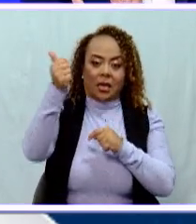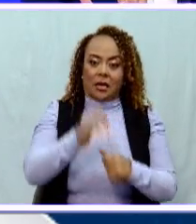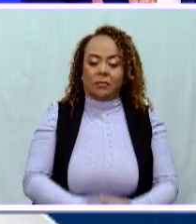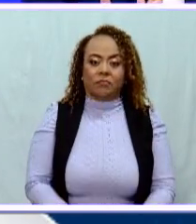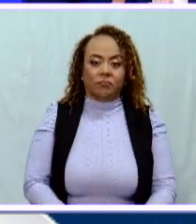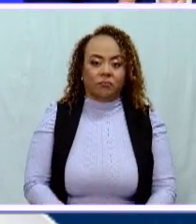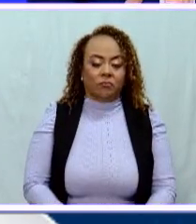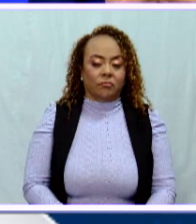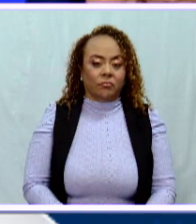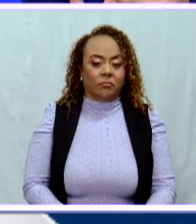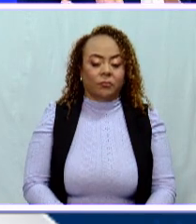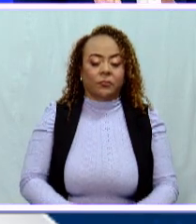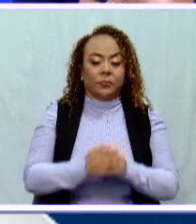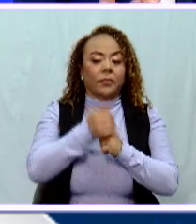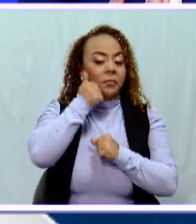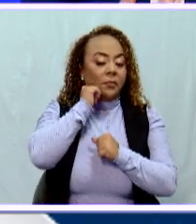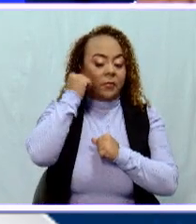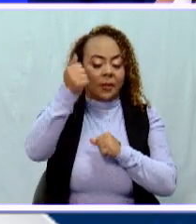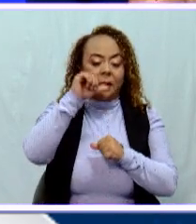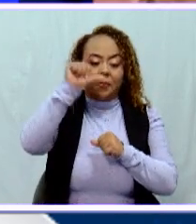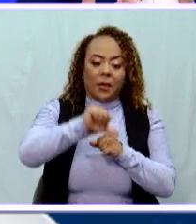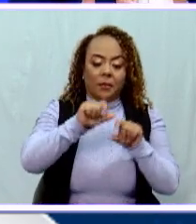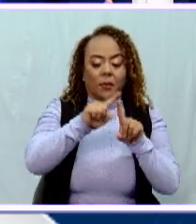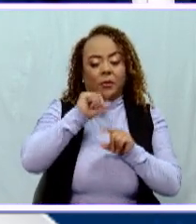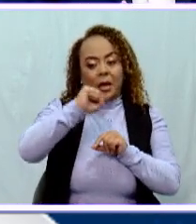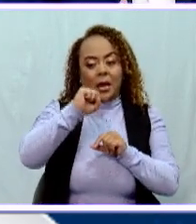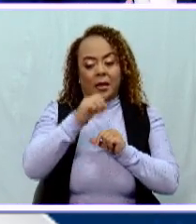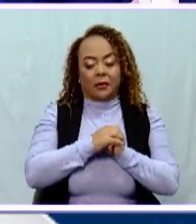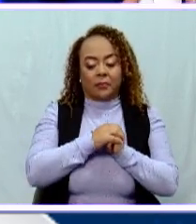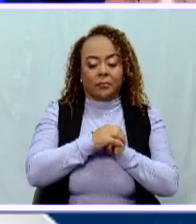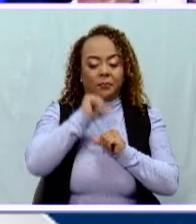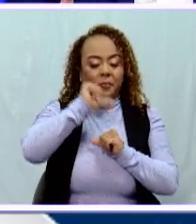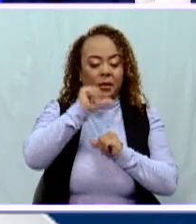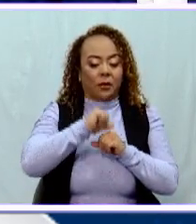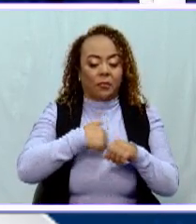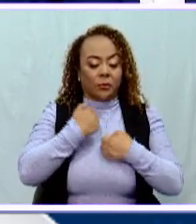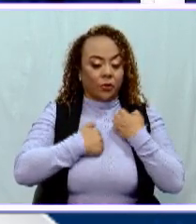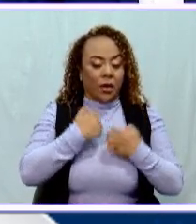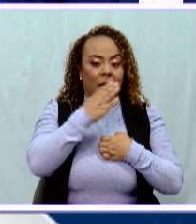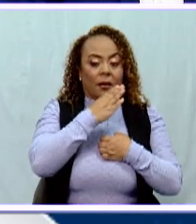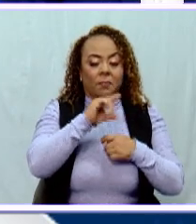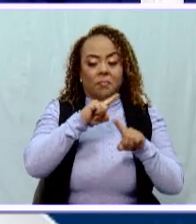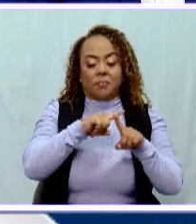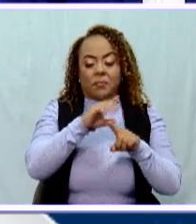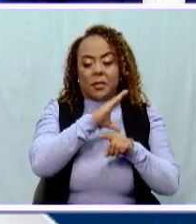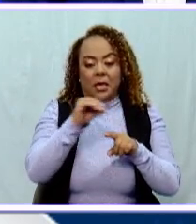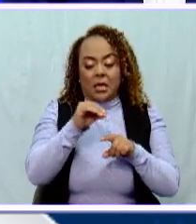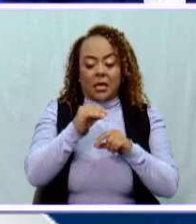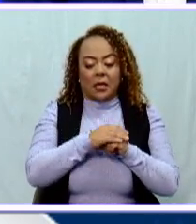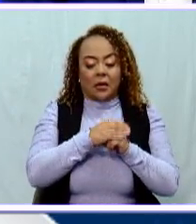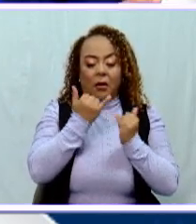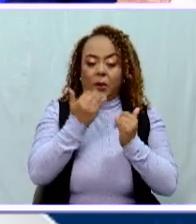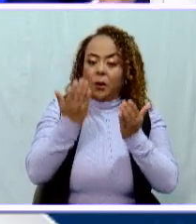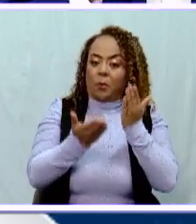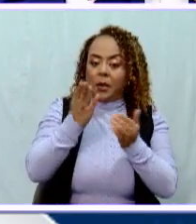deportiva Alajuelense ayer Alajuelense pierde pero gana gana lo emocional pero pierde en la cancha Y siento que llegan muy comparados Ahora sí